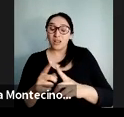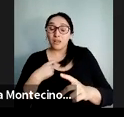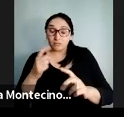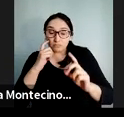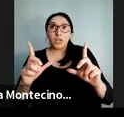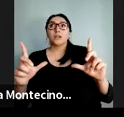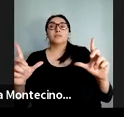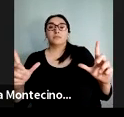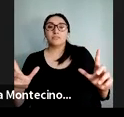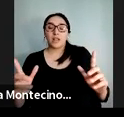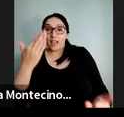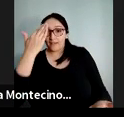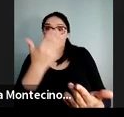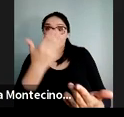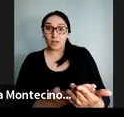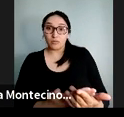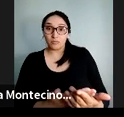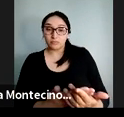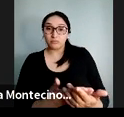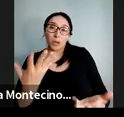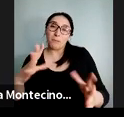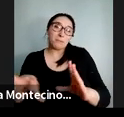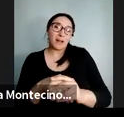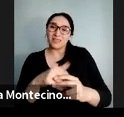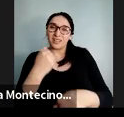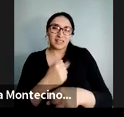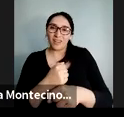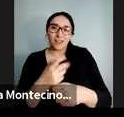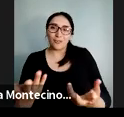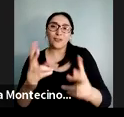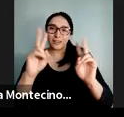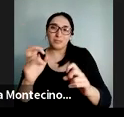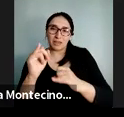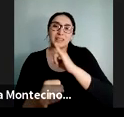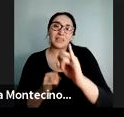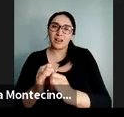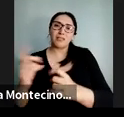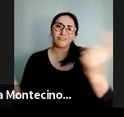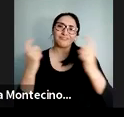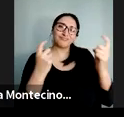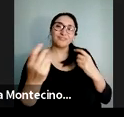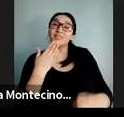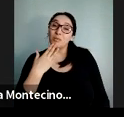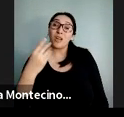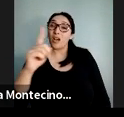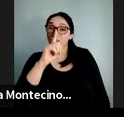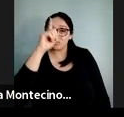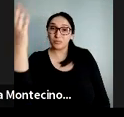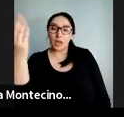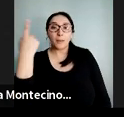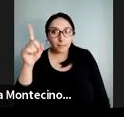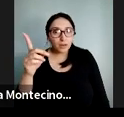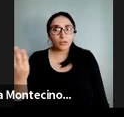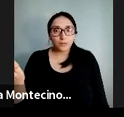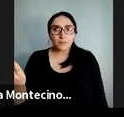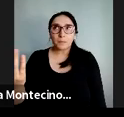enfrentado también en carne propia, de hecho es parte, ¿cierto?, de habitar estos espacios, y parte de ser activistas viene, de hecho, del